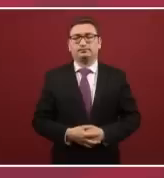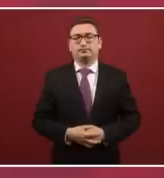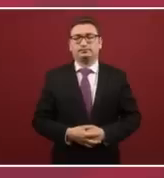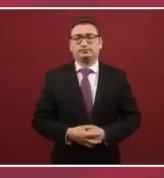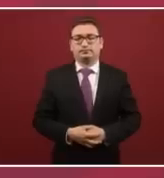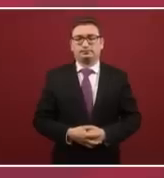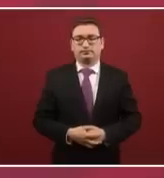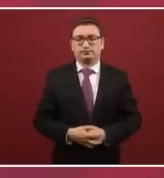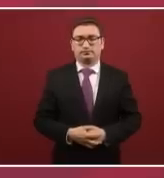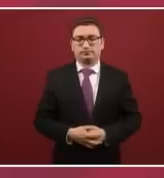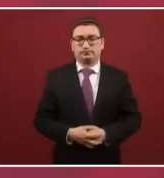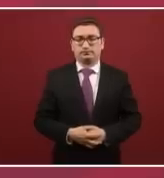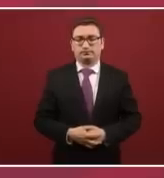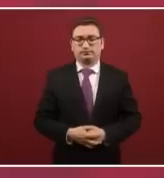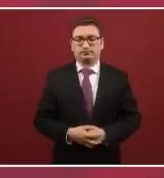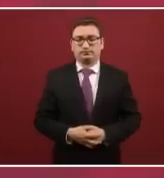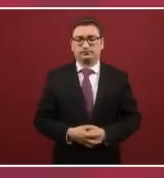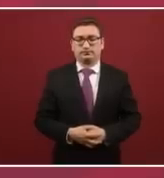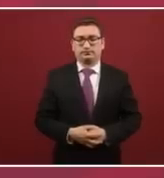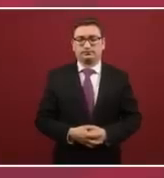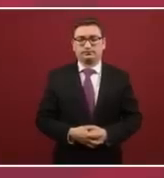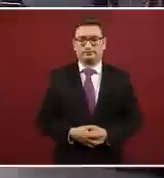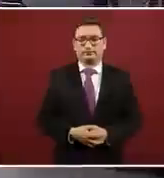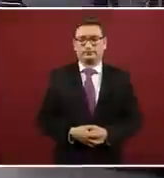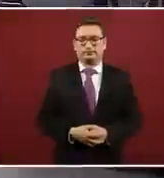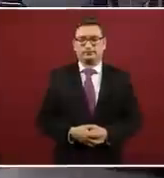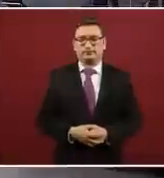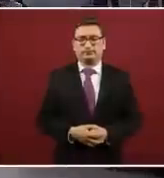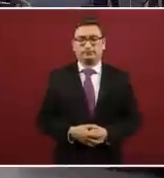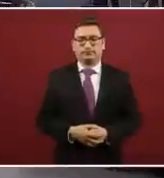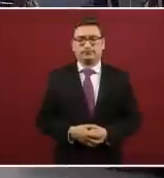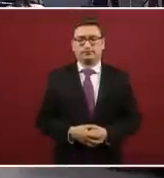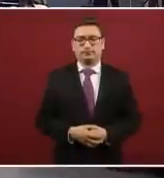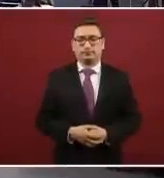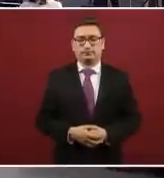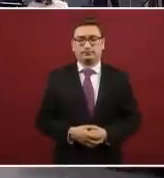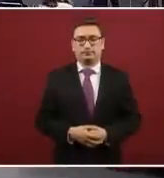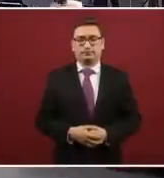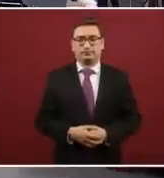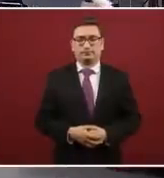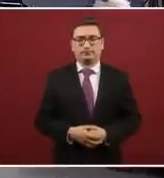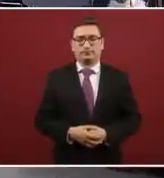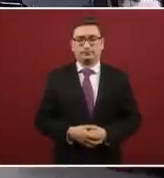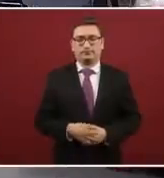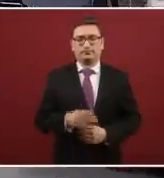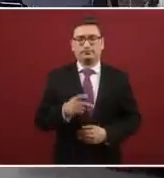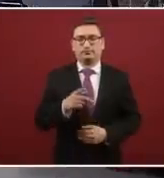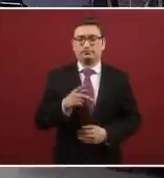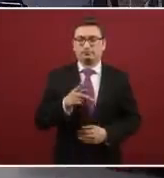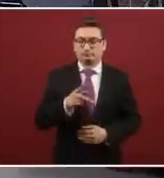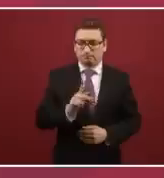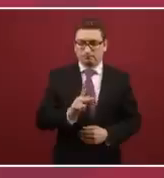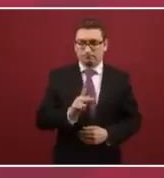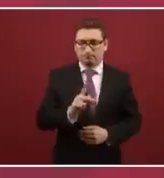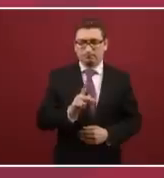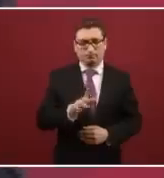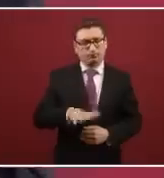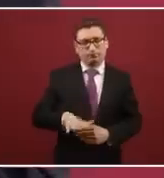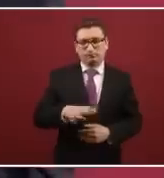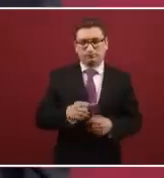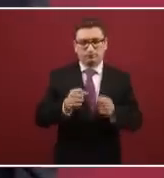dar respuesta, ¿no?, a estas demandas. Pero sí, en lo que tiene que ver con la seguridad